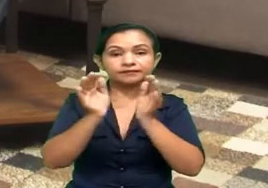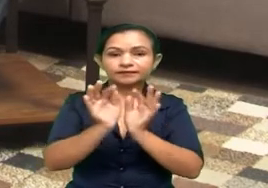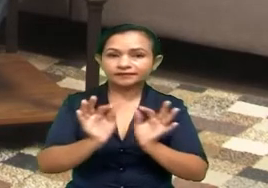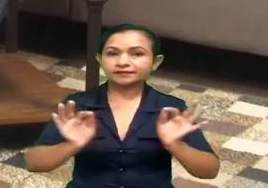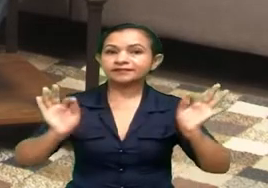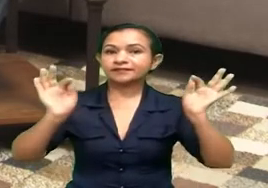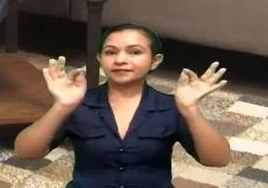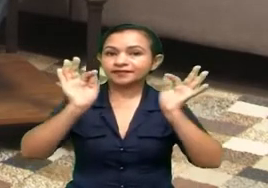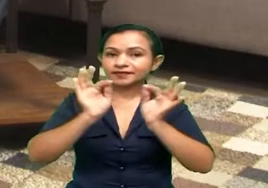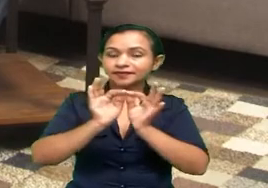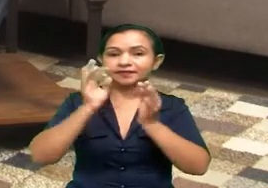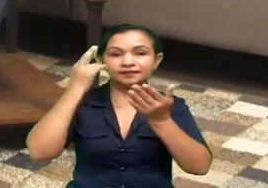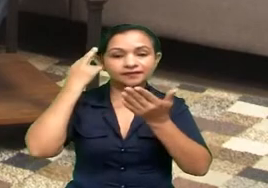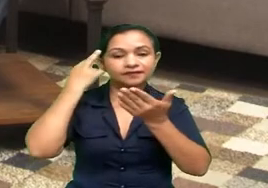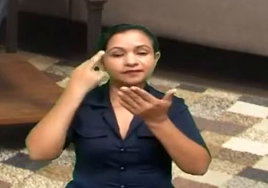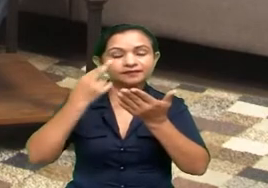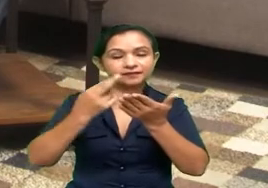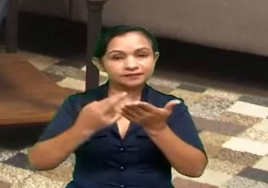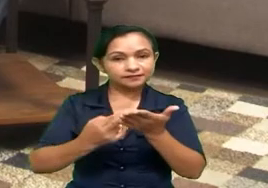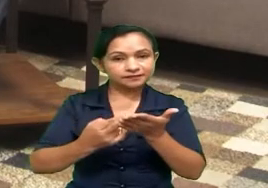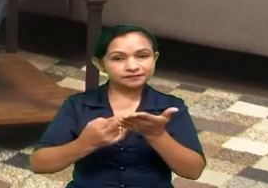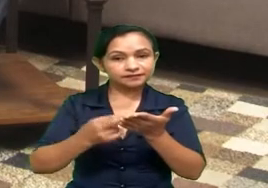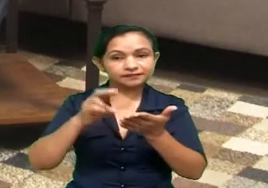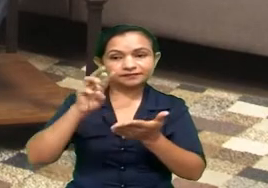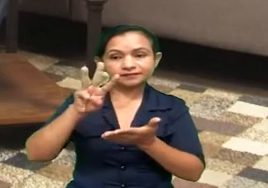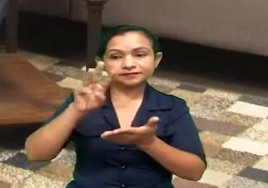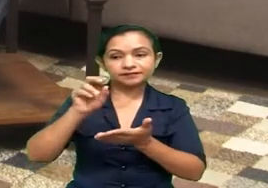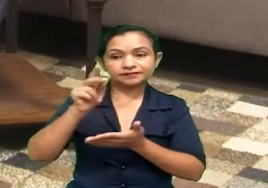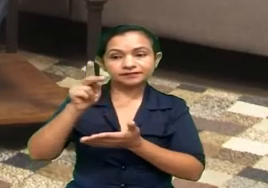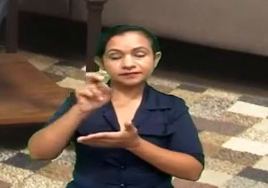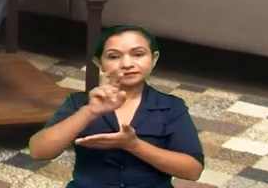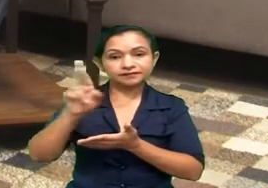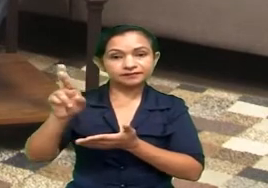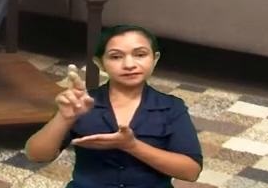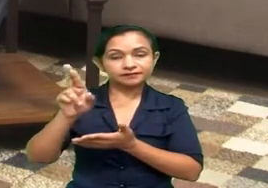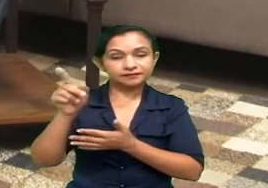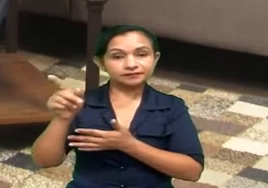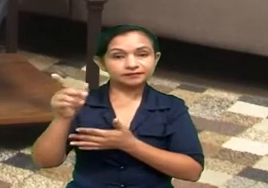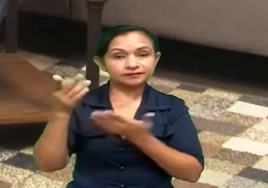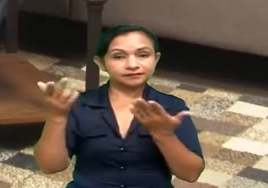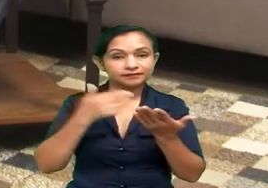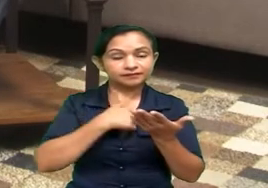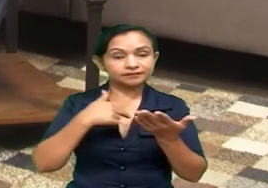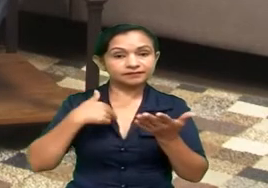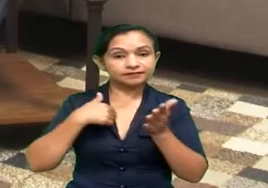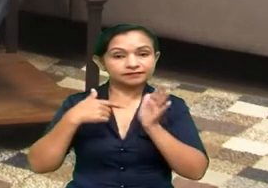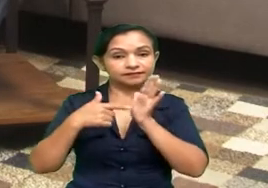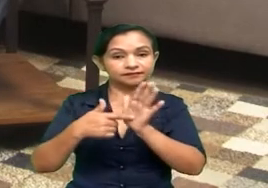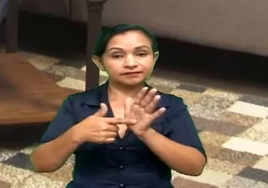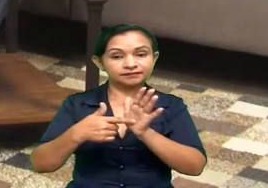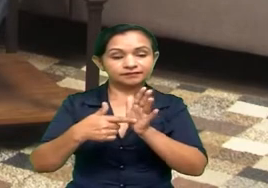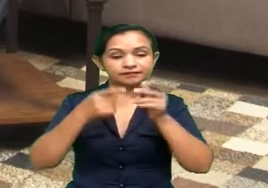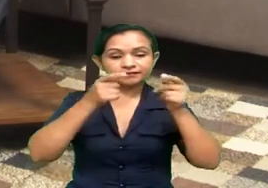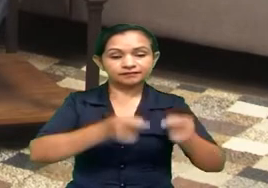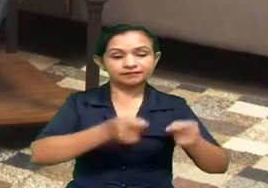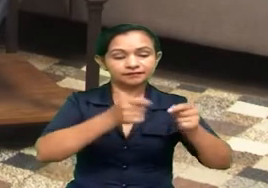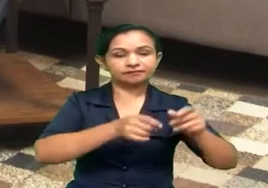determinante. Recordá que William Walker tuvo victoria, por ejemplo, uh-huh. Se tomó